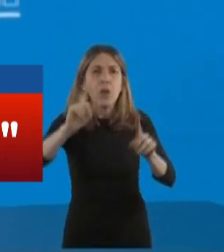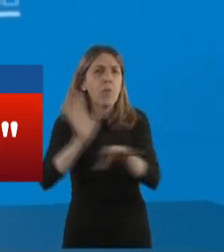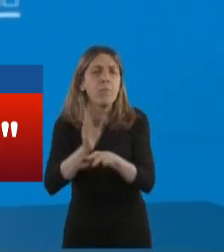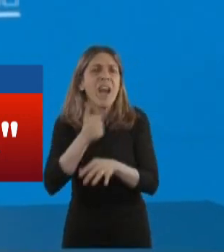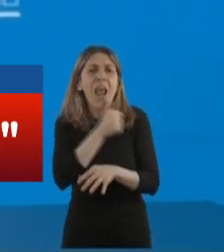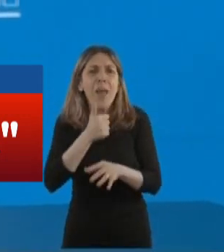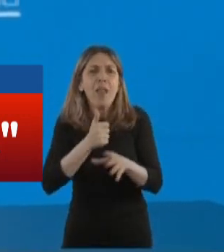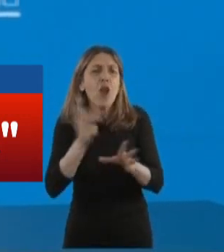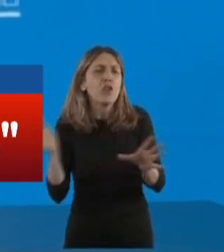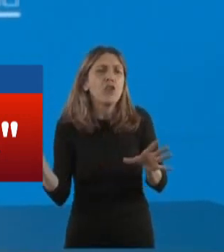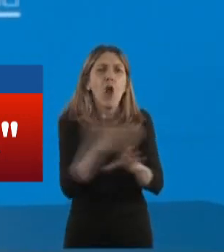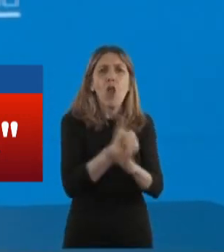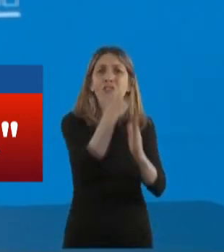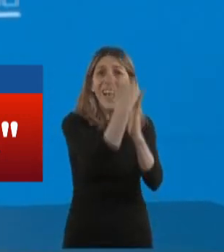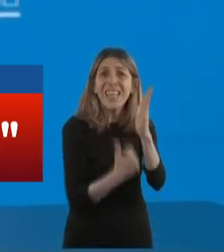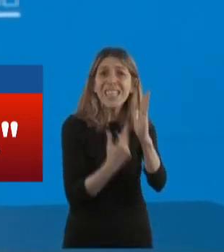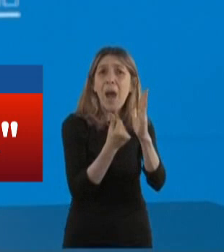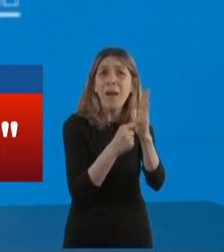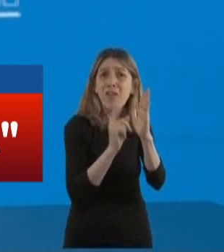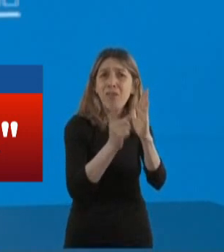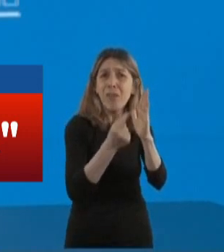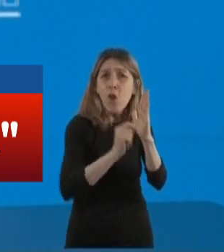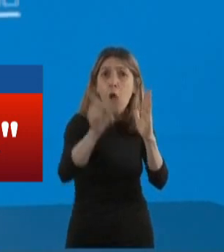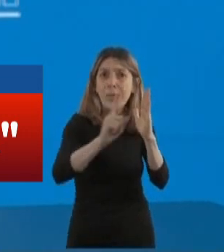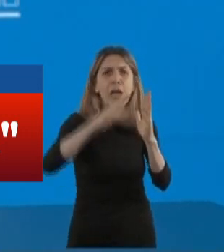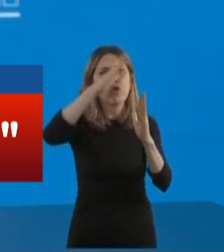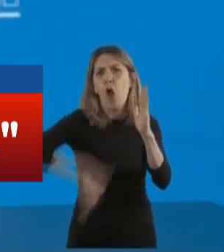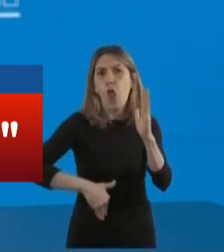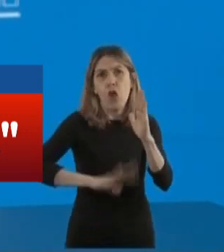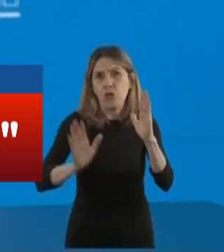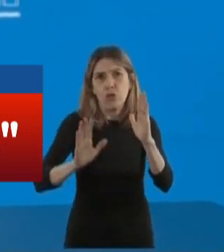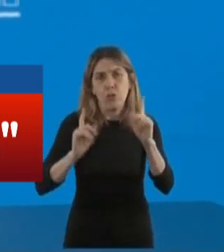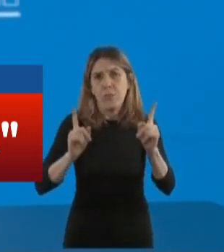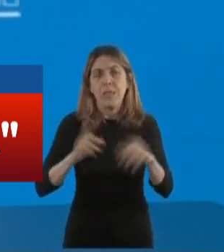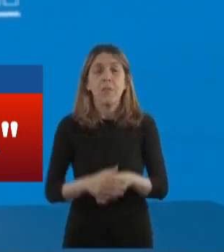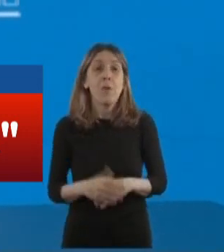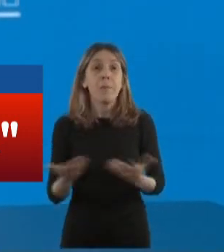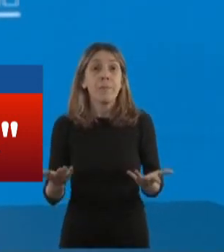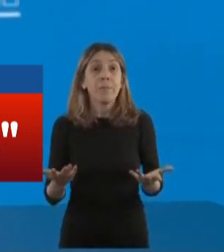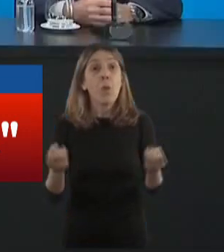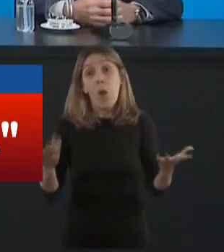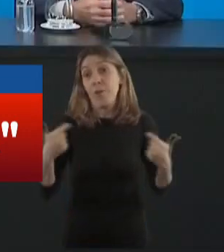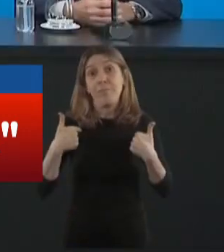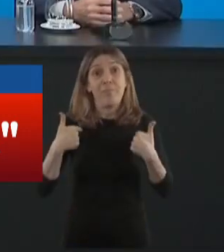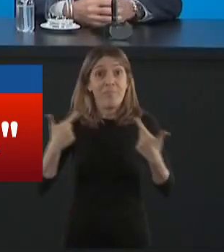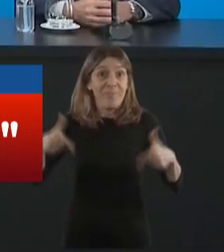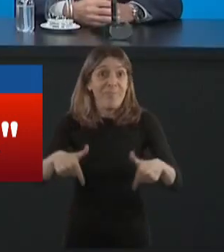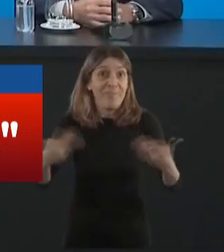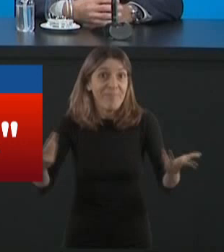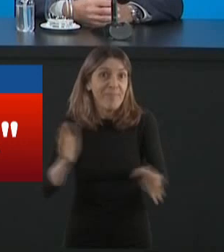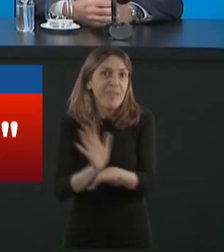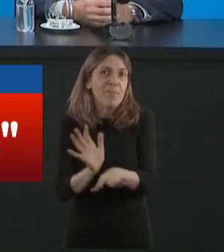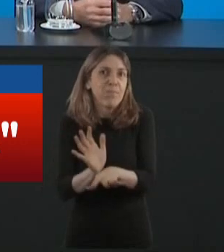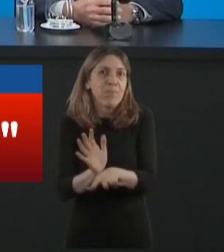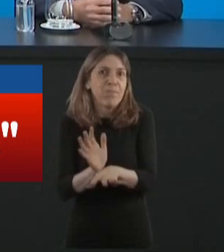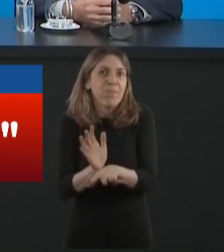todos los medicamentos que existen en el mercado. Así que, bueno, acá estamos, ponemos